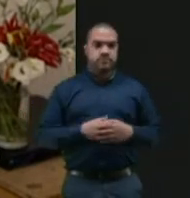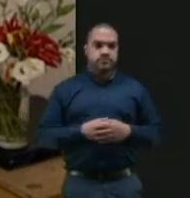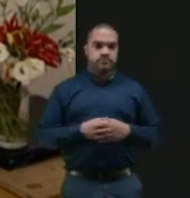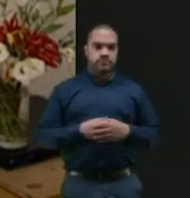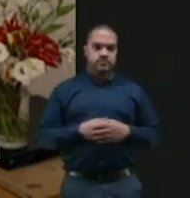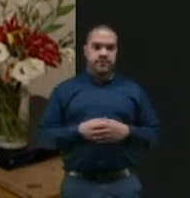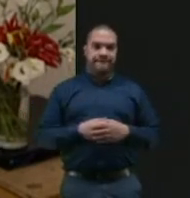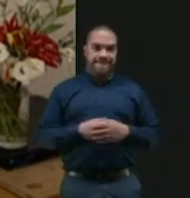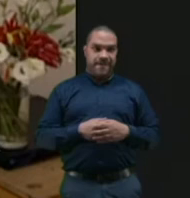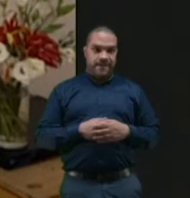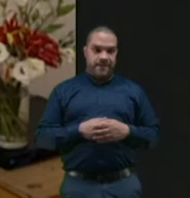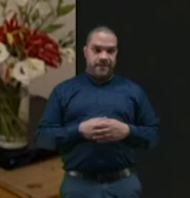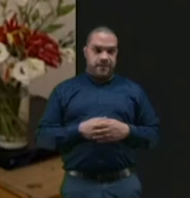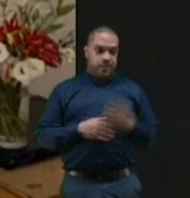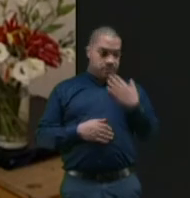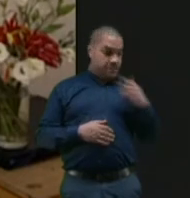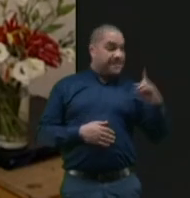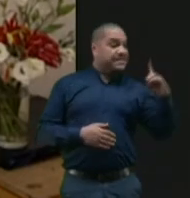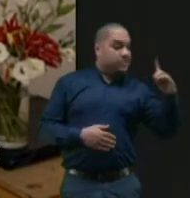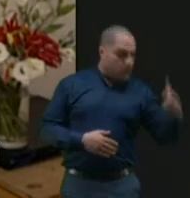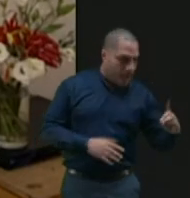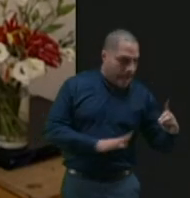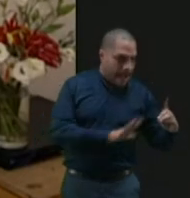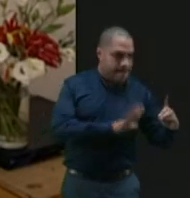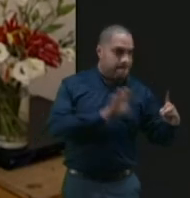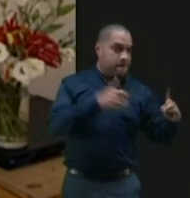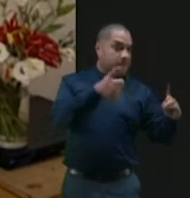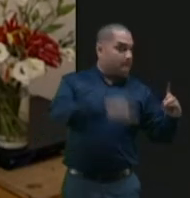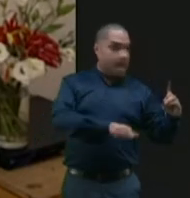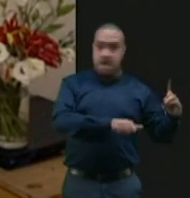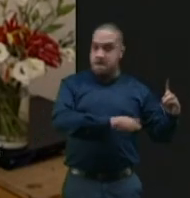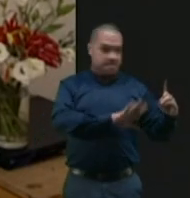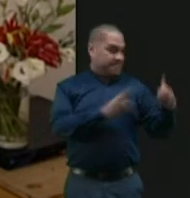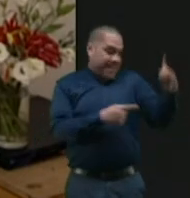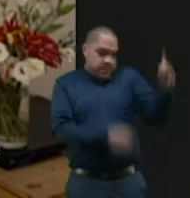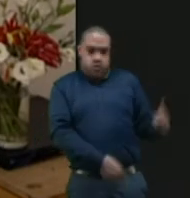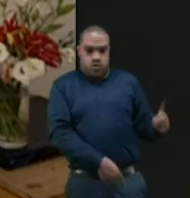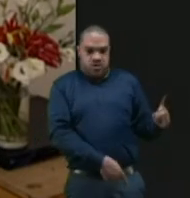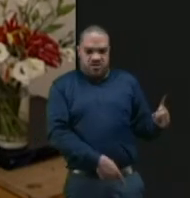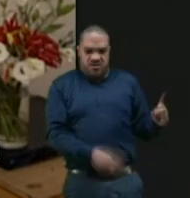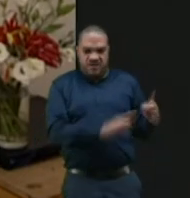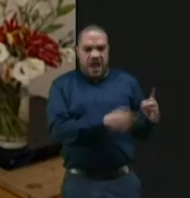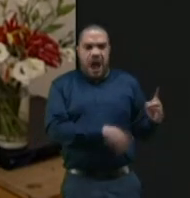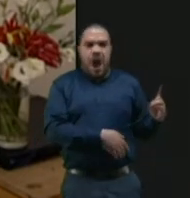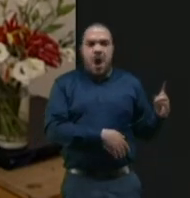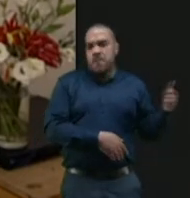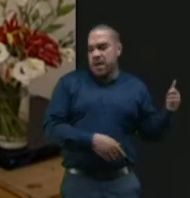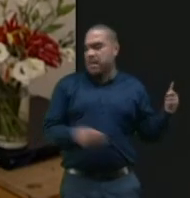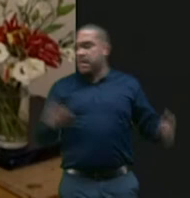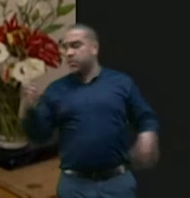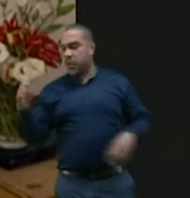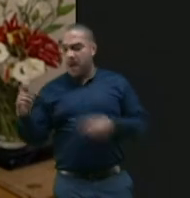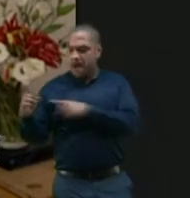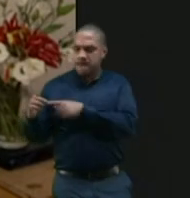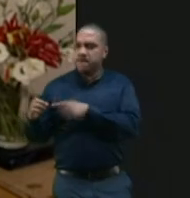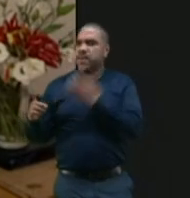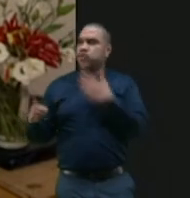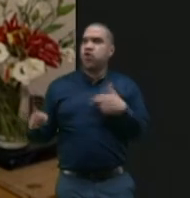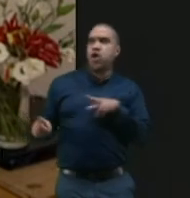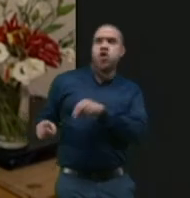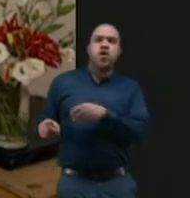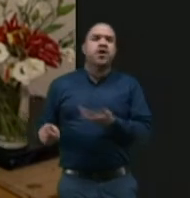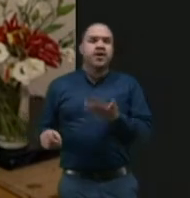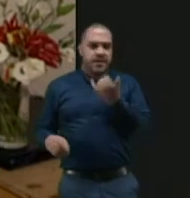Entonces, no sabemos qué hubiera pasado si yo le hubiera dicho no a Google. De la misma forma que no sabemos qué habría pasado con